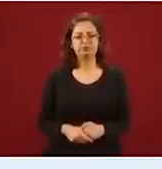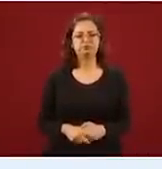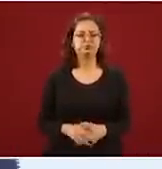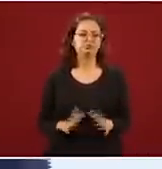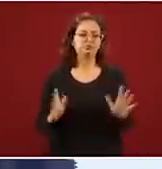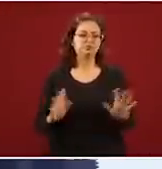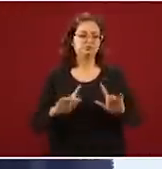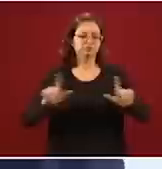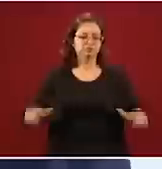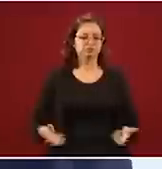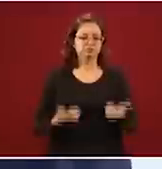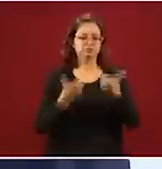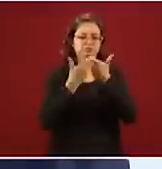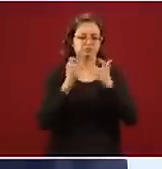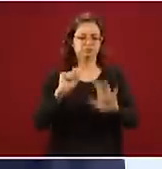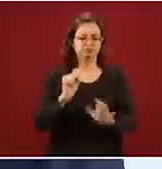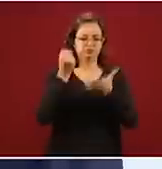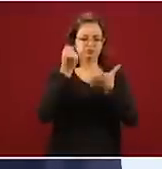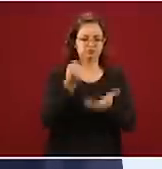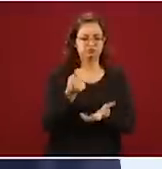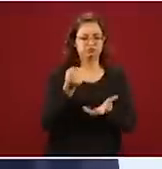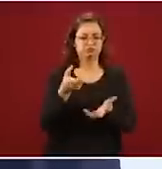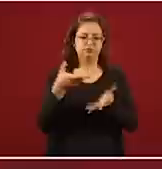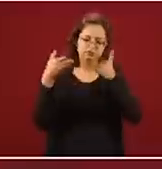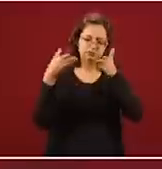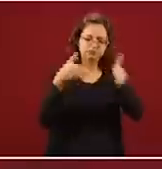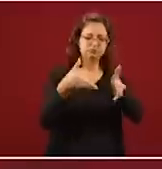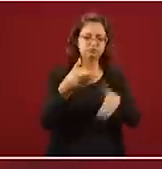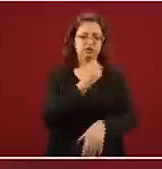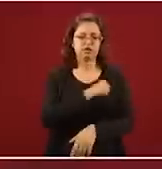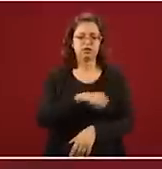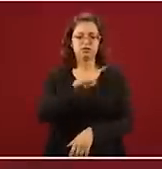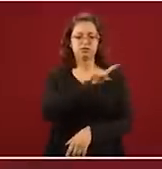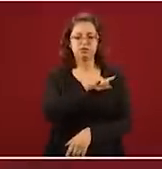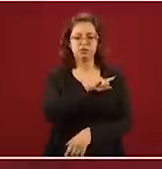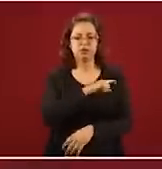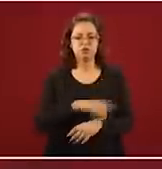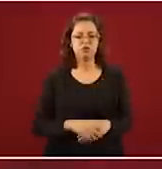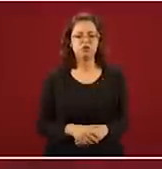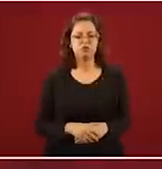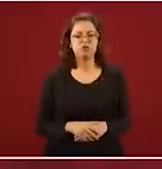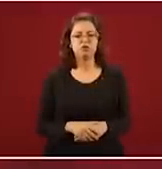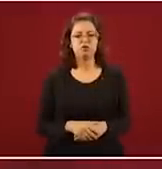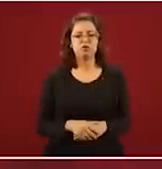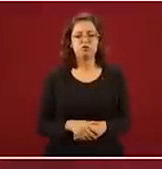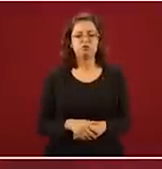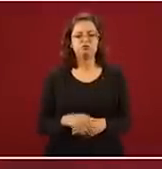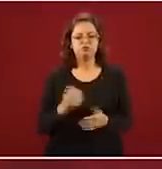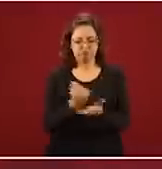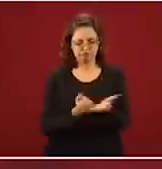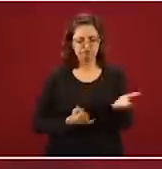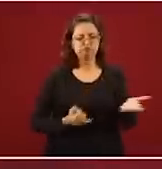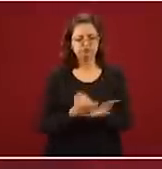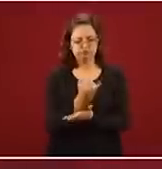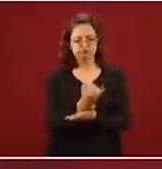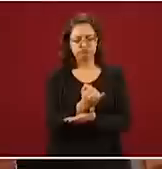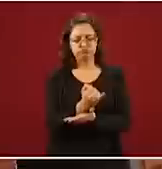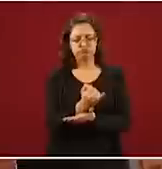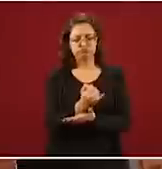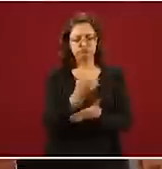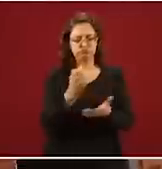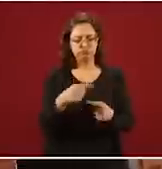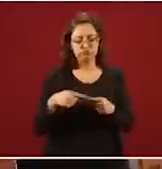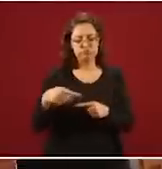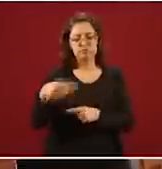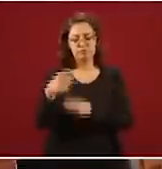Fideicomiso de la salud. Hemos decidido ejercer de ahí este